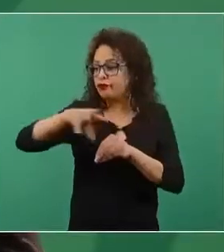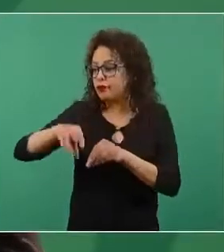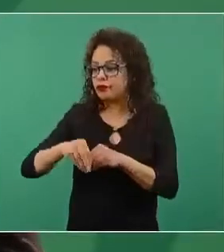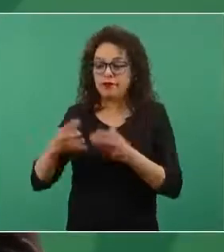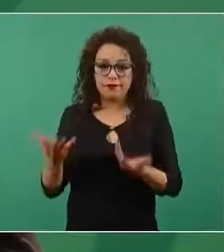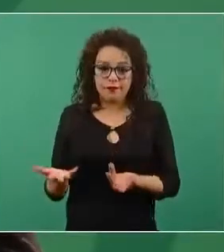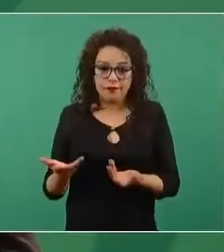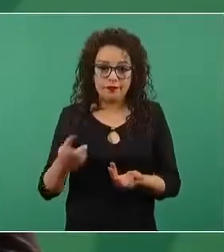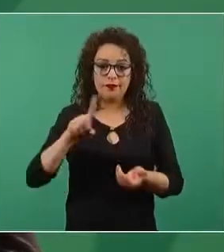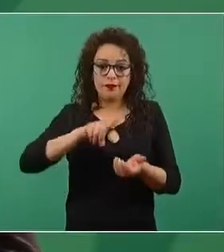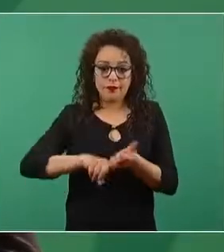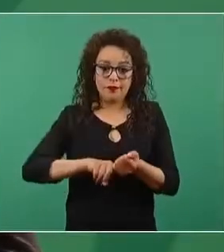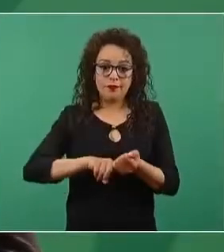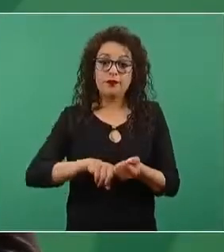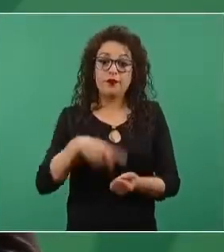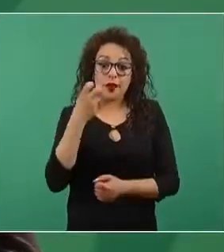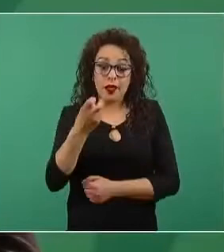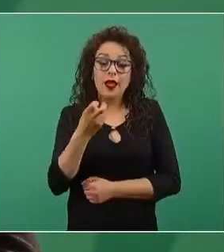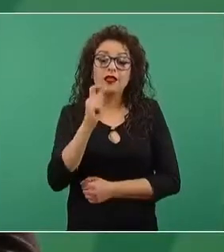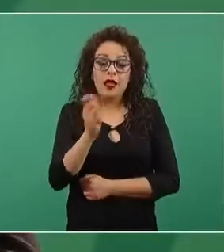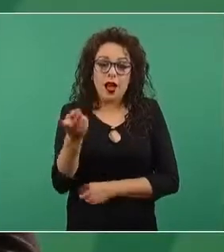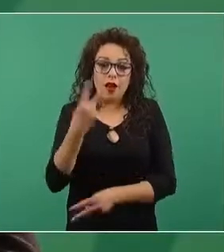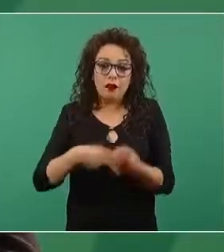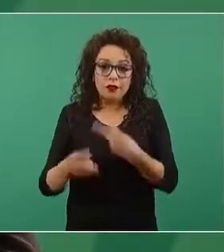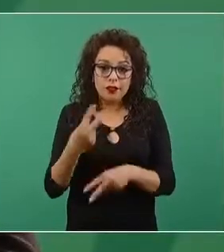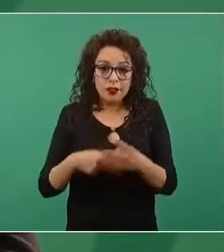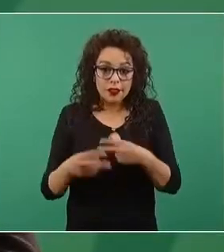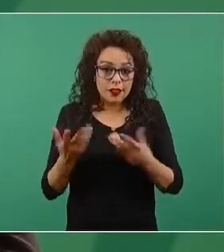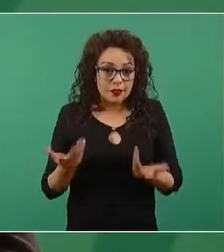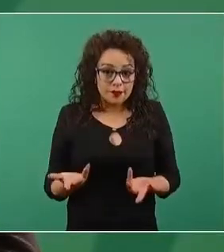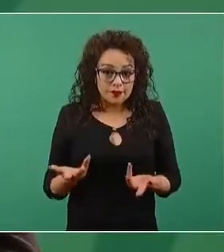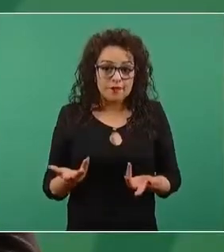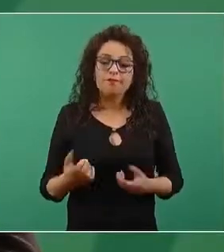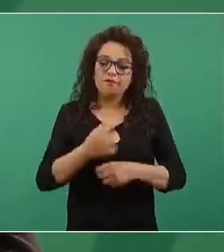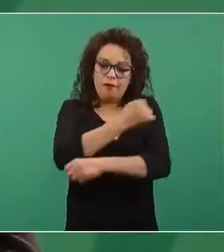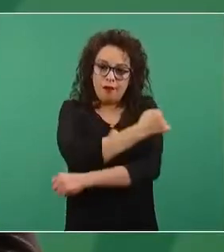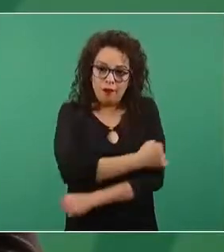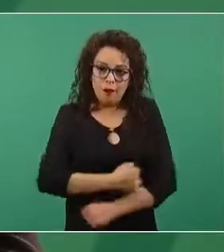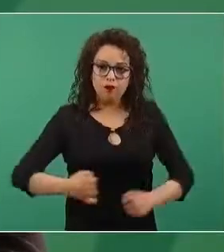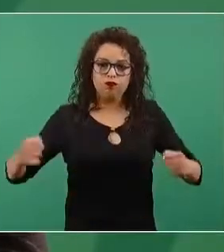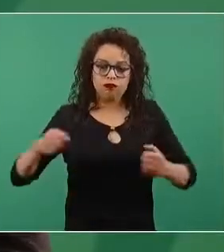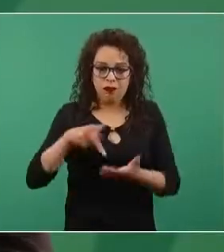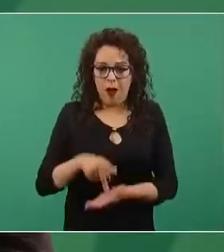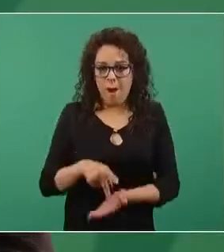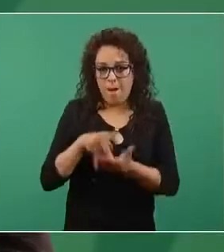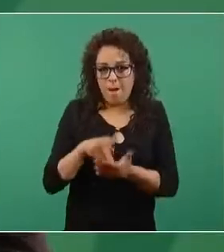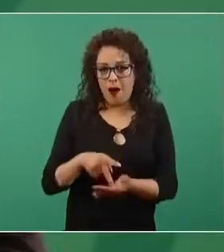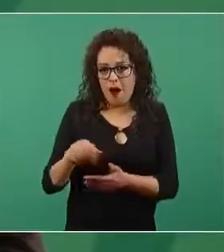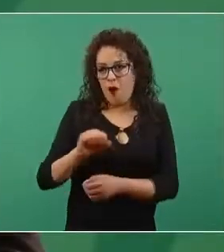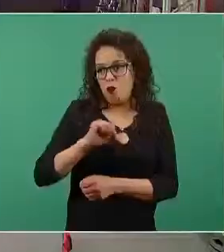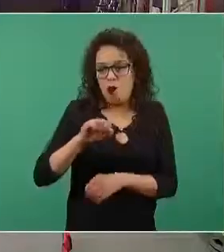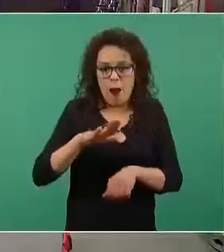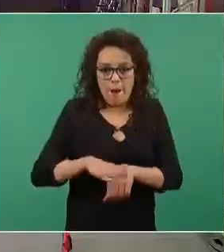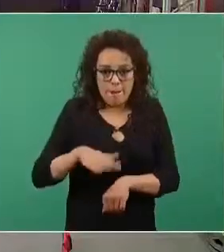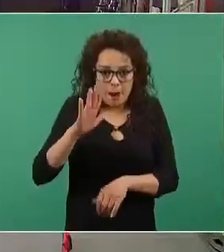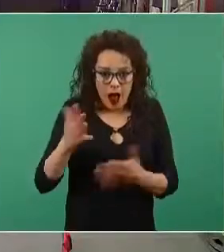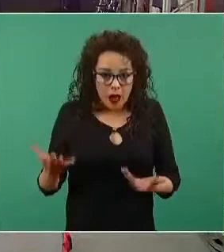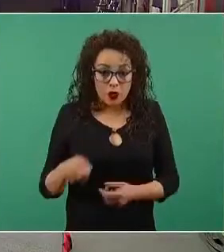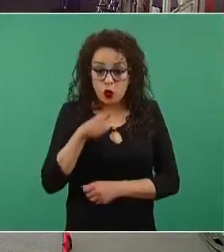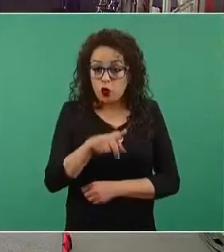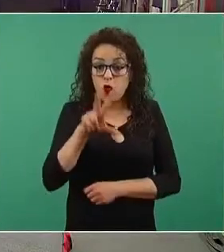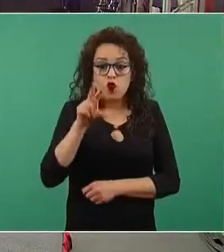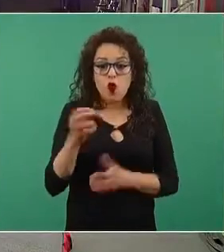estado de salud, pues como resultado vas a tener un incremento de peso que te va a llevar del sobrepeso, y si tú no actúas de